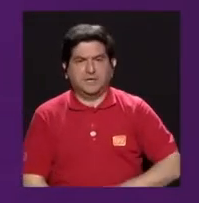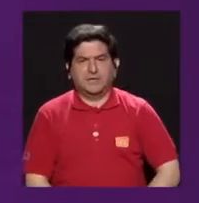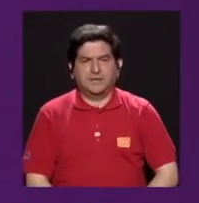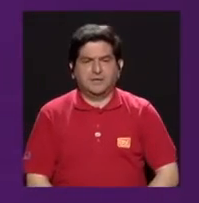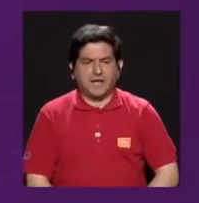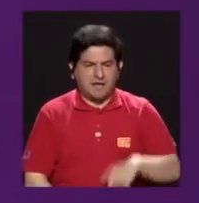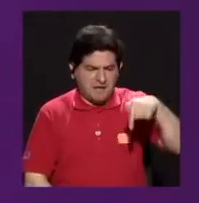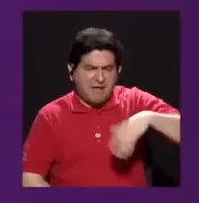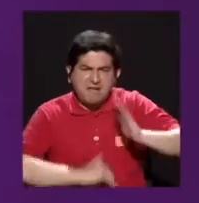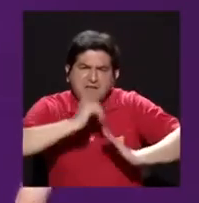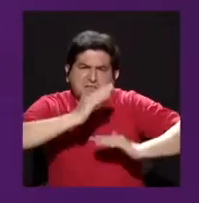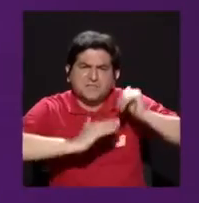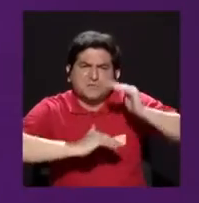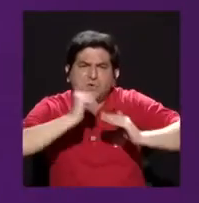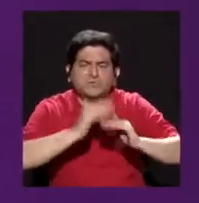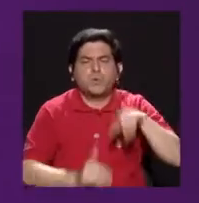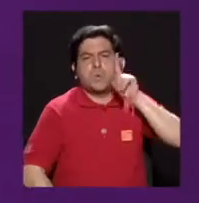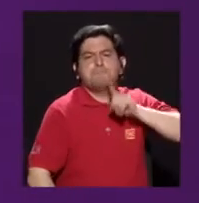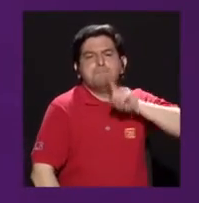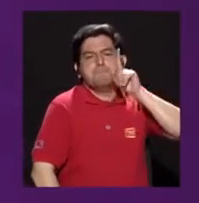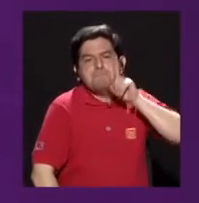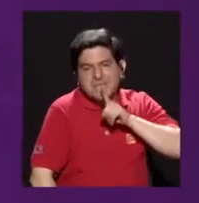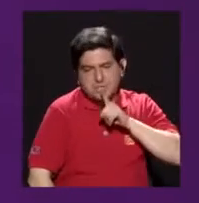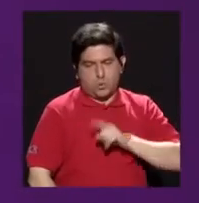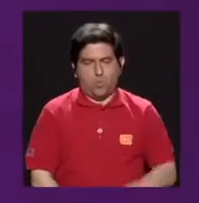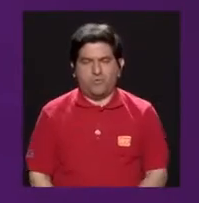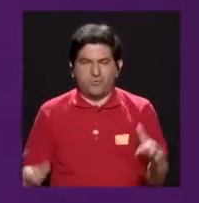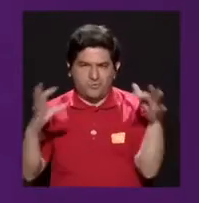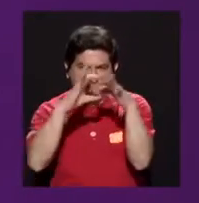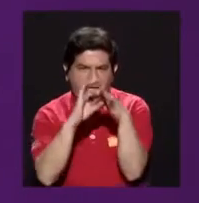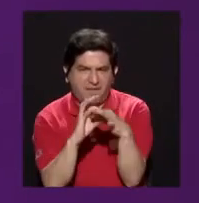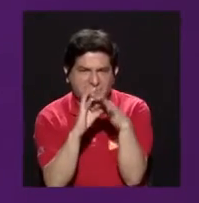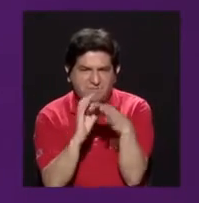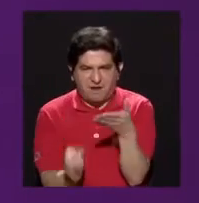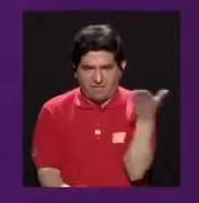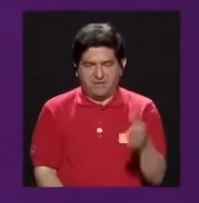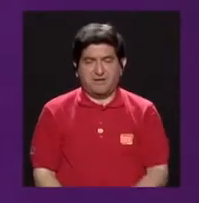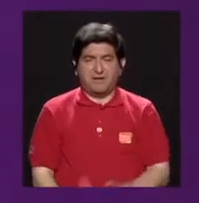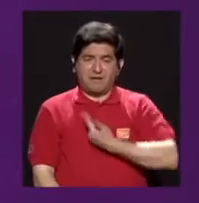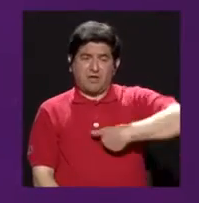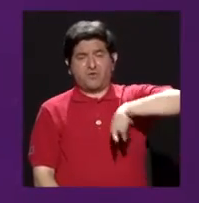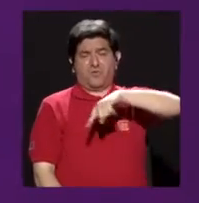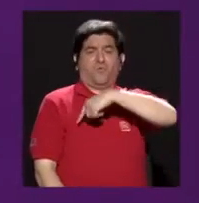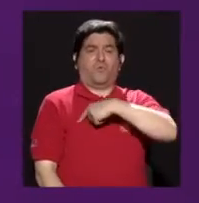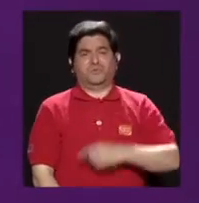ha construido, digamos, un mito que tiene que ver justamente con que somos